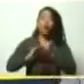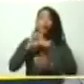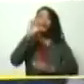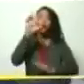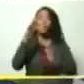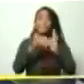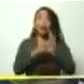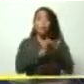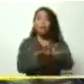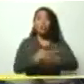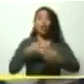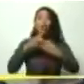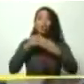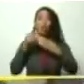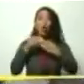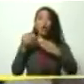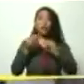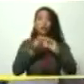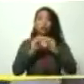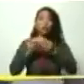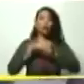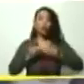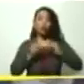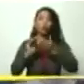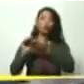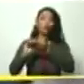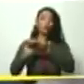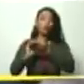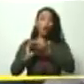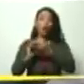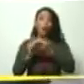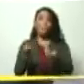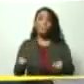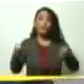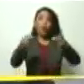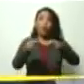mil millones de dólares retenidos,